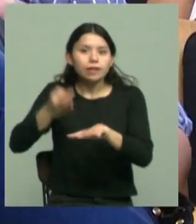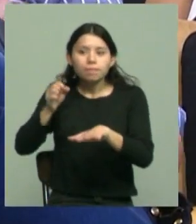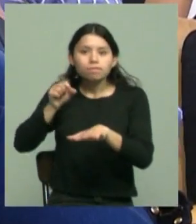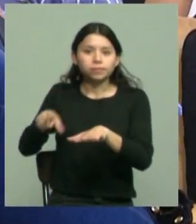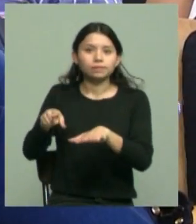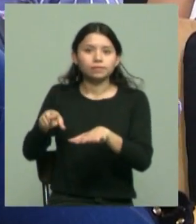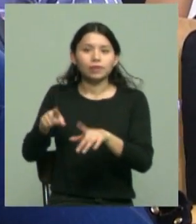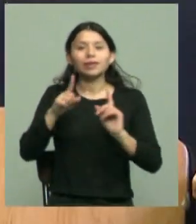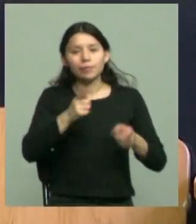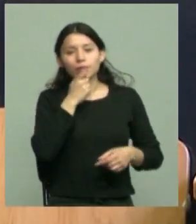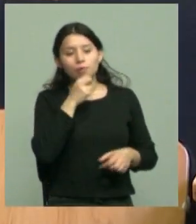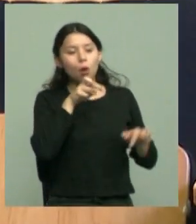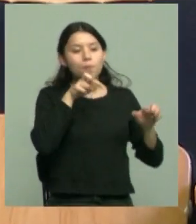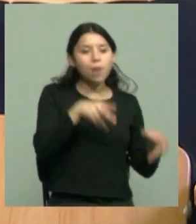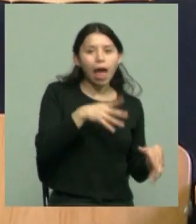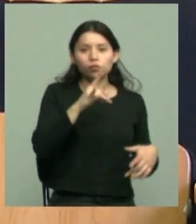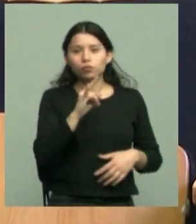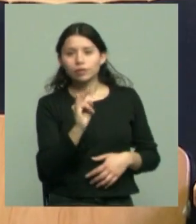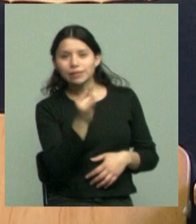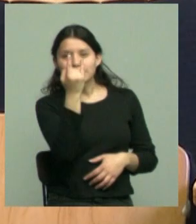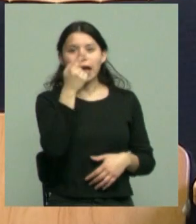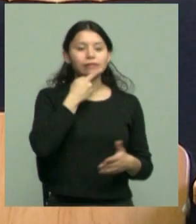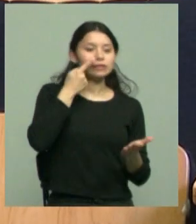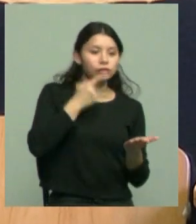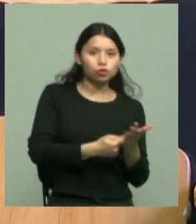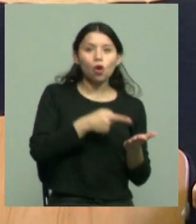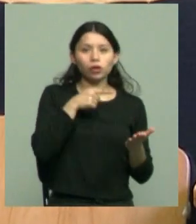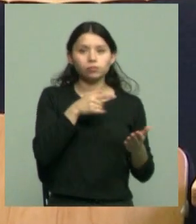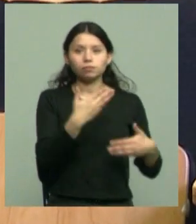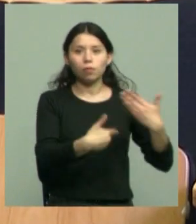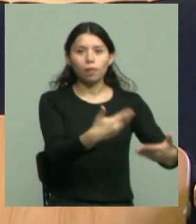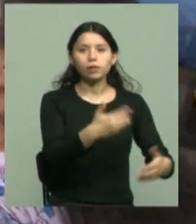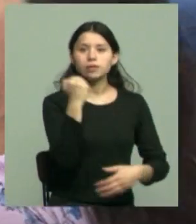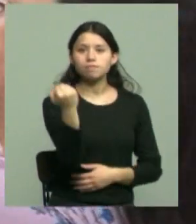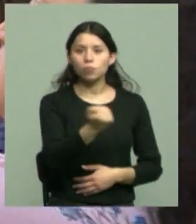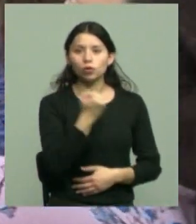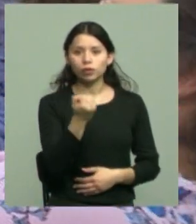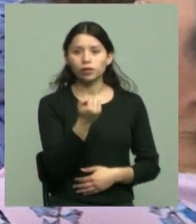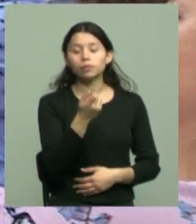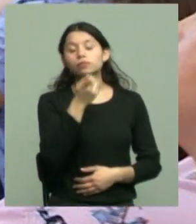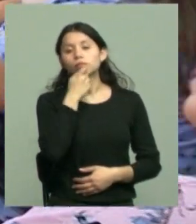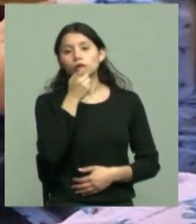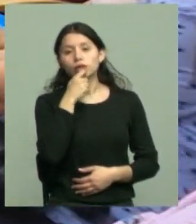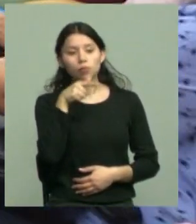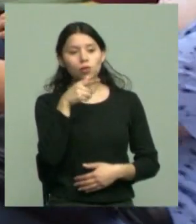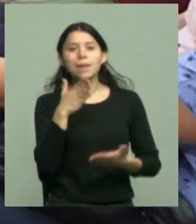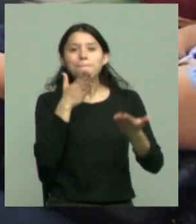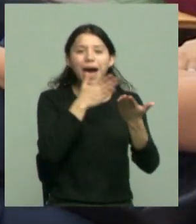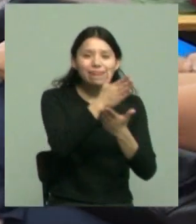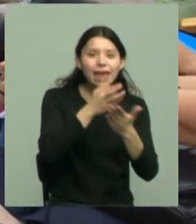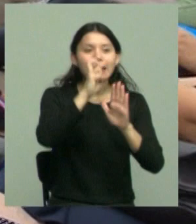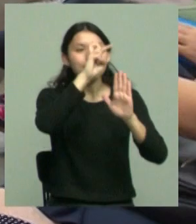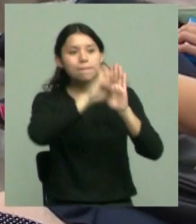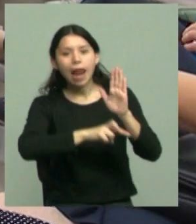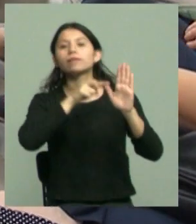lleva adelante la universidad, las decisiones que lleva adelante la universidad van a ser fundamentales, tanto en si hay que modificar contenidos, programas,